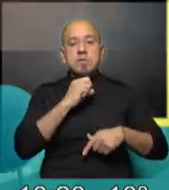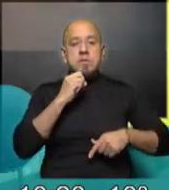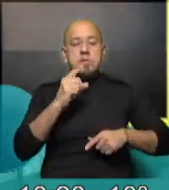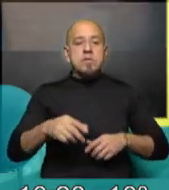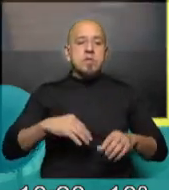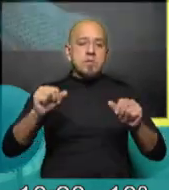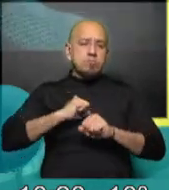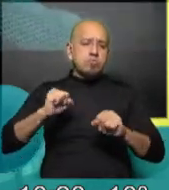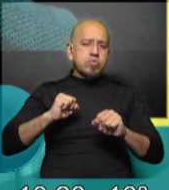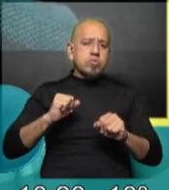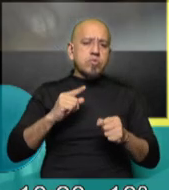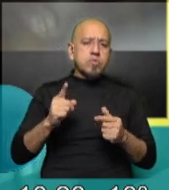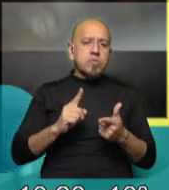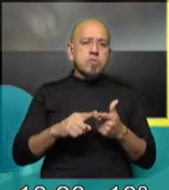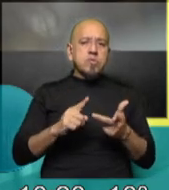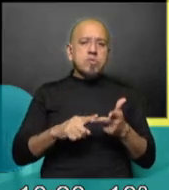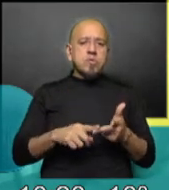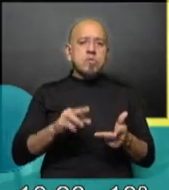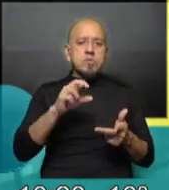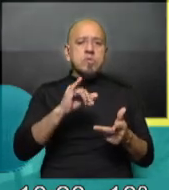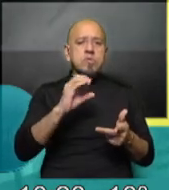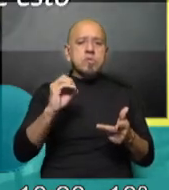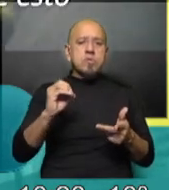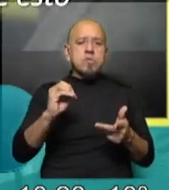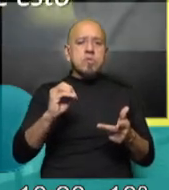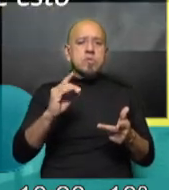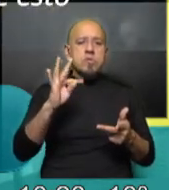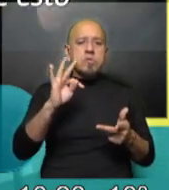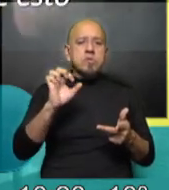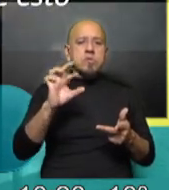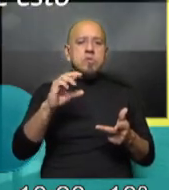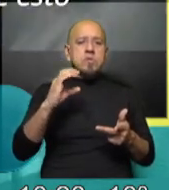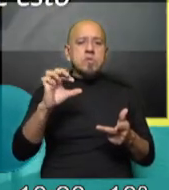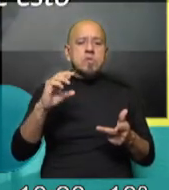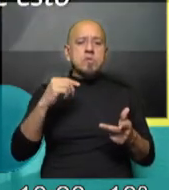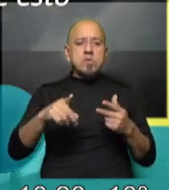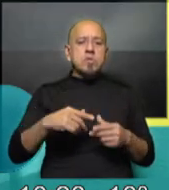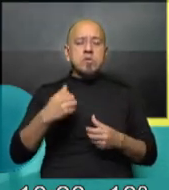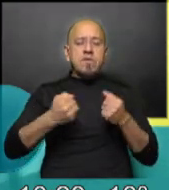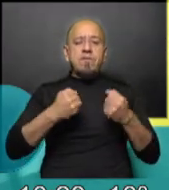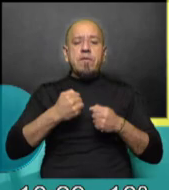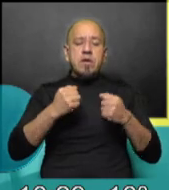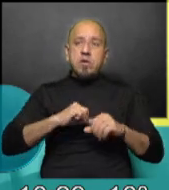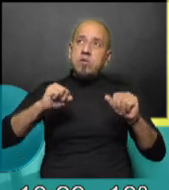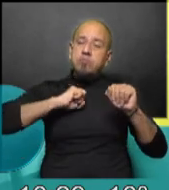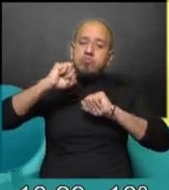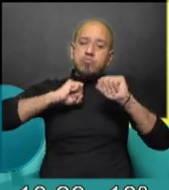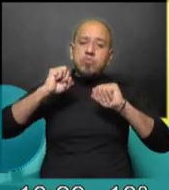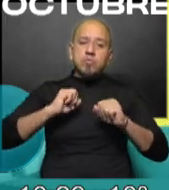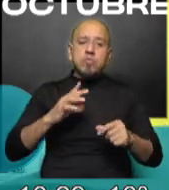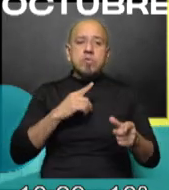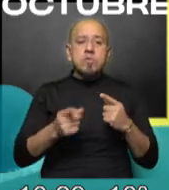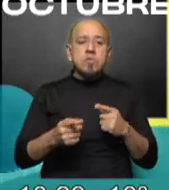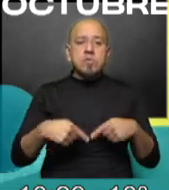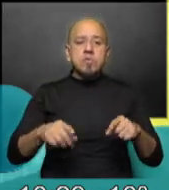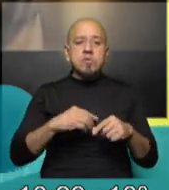explosión, si ustedes se acuerdan, en Río Tercero, de aquella fábrica de explosivos, que de alguna manera había una triangulación